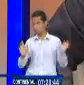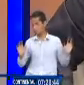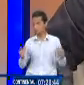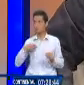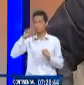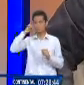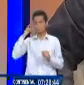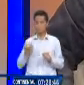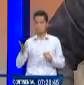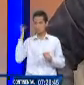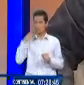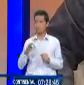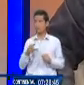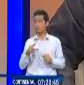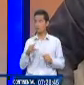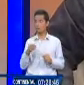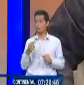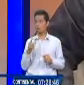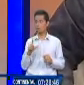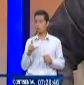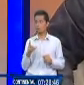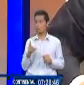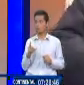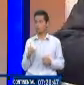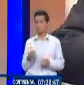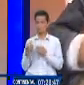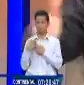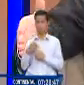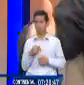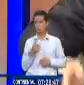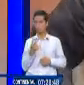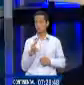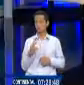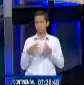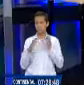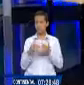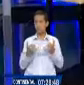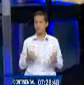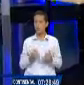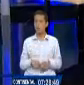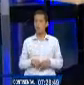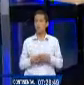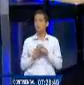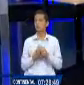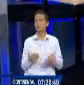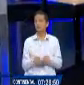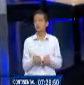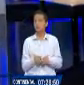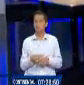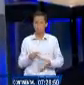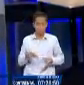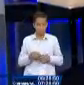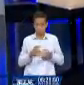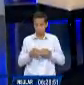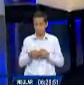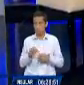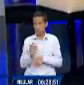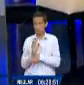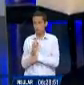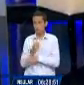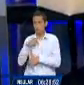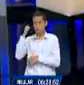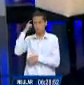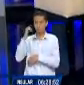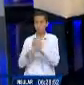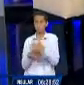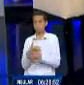landing gold asumió el 17 de diciembre está en una fase de actualizar su evaluación económica y esperamos que